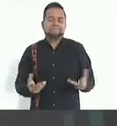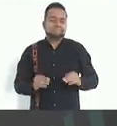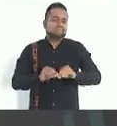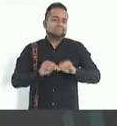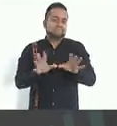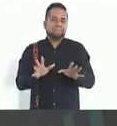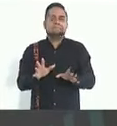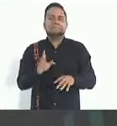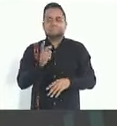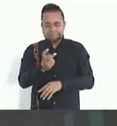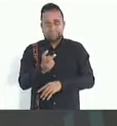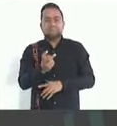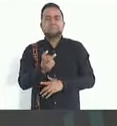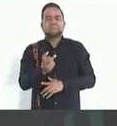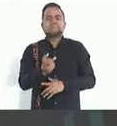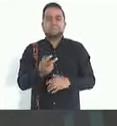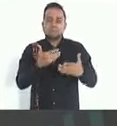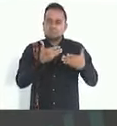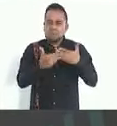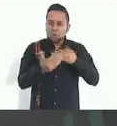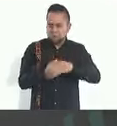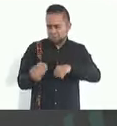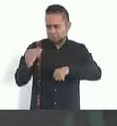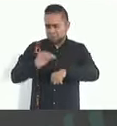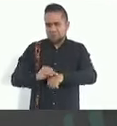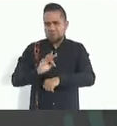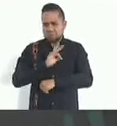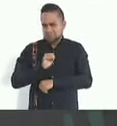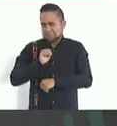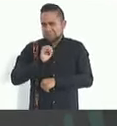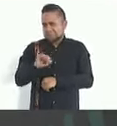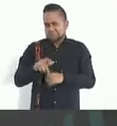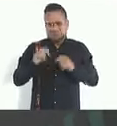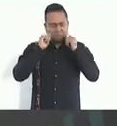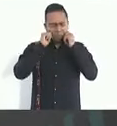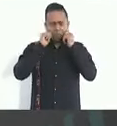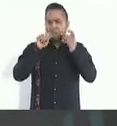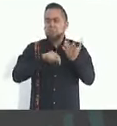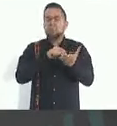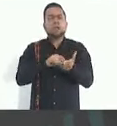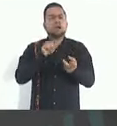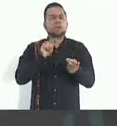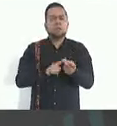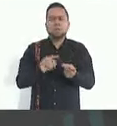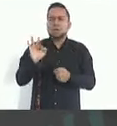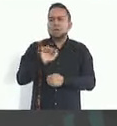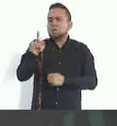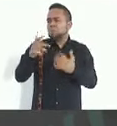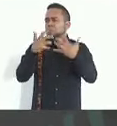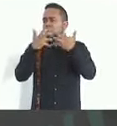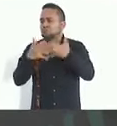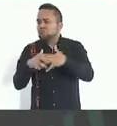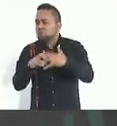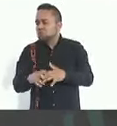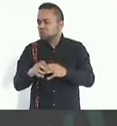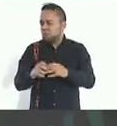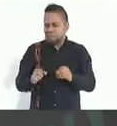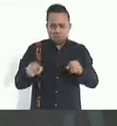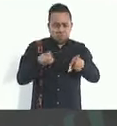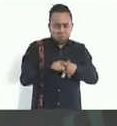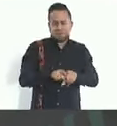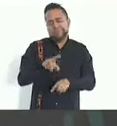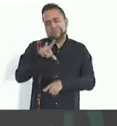podrían aplicarlo en cualquier parte y a lo mejor no funciona igual, porque